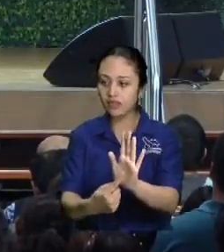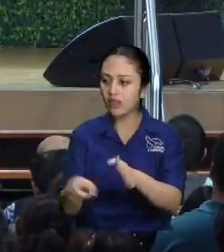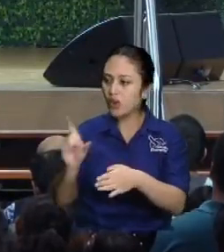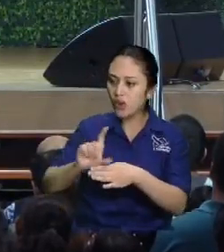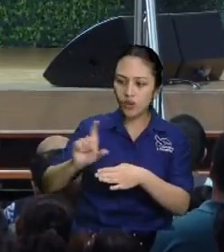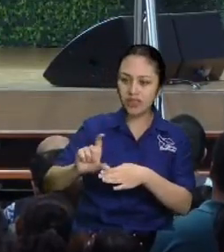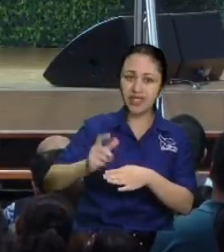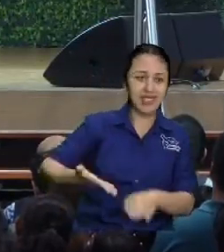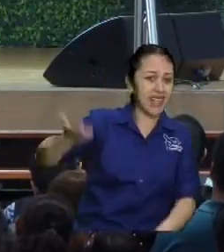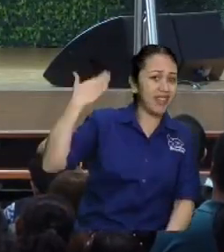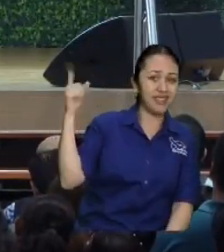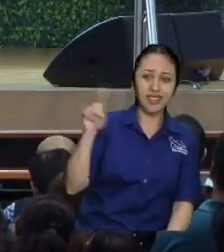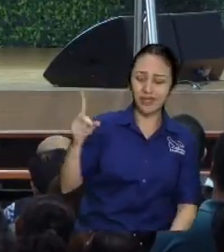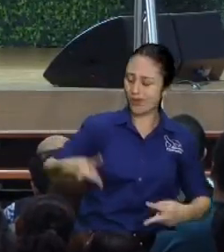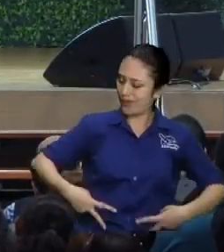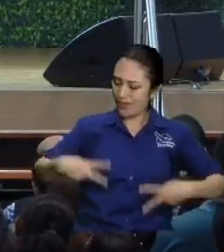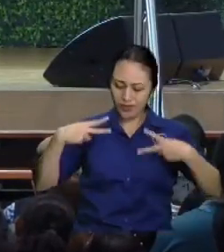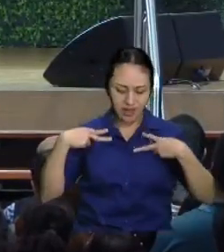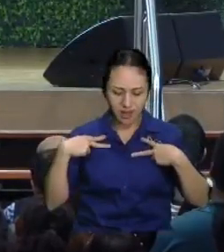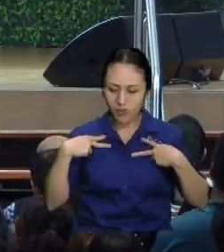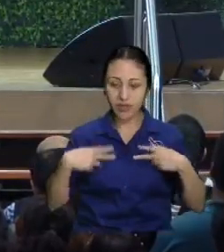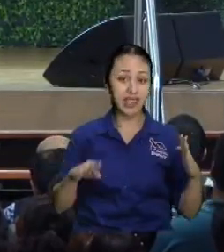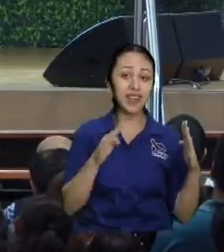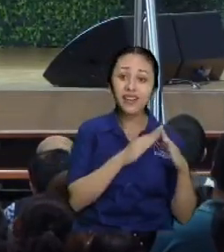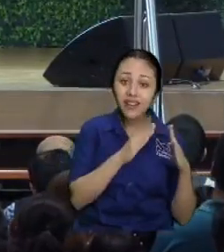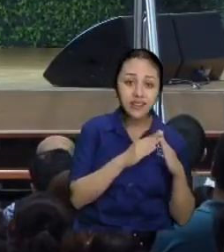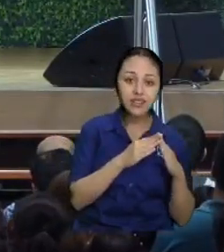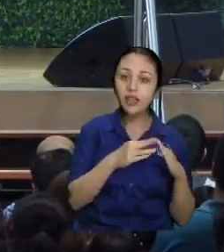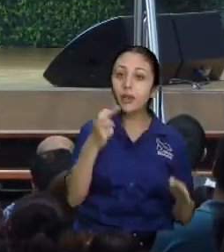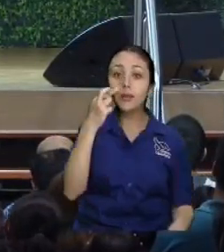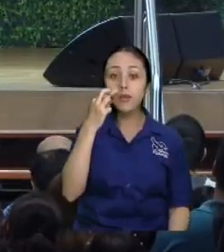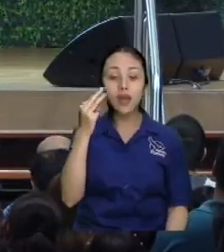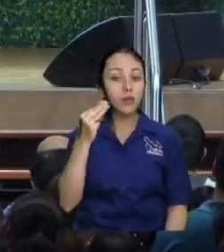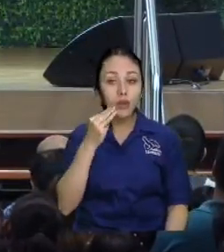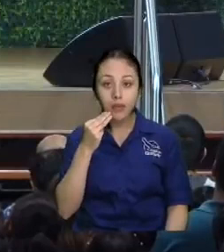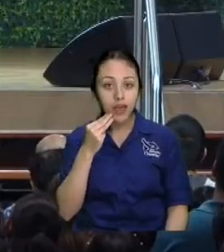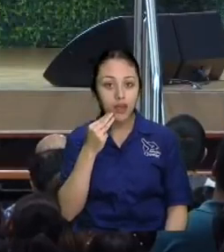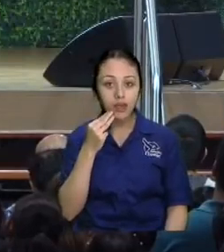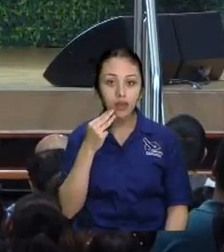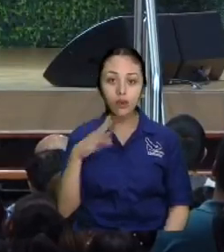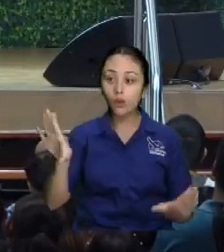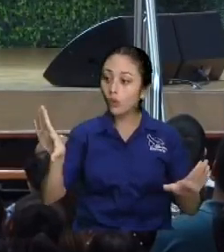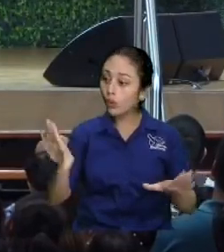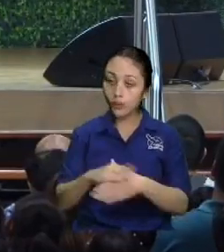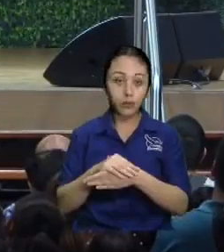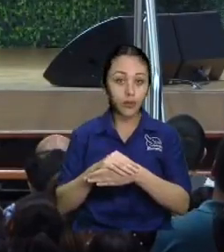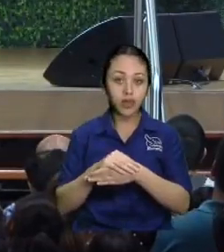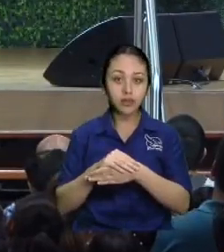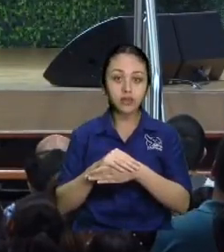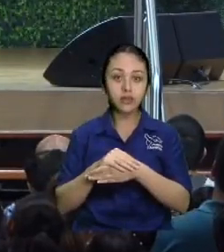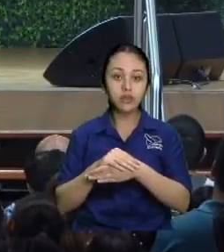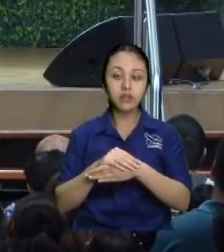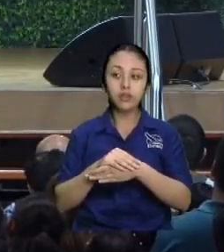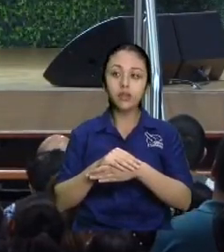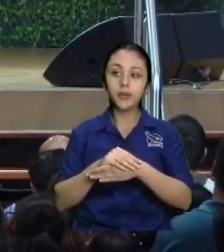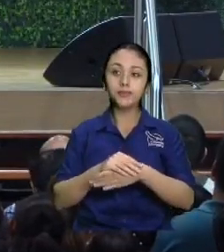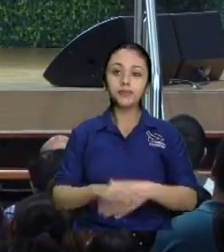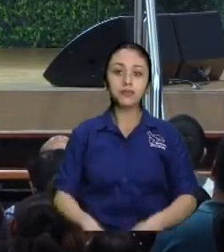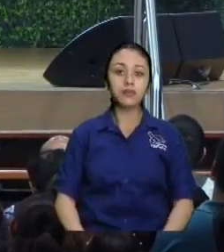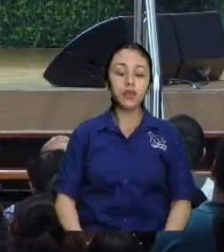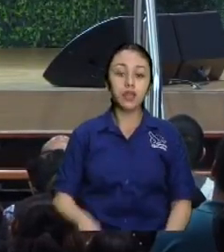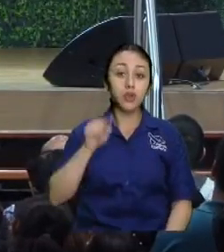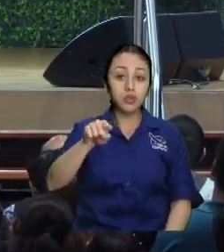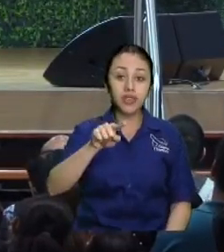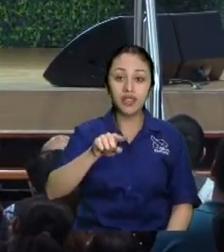había vivido, es en la casa, cuando uno es papá, mamá o cónyuge. Son cosas inusitadas, a usted no le dieron entrenamiento